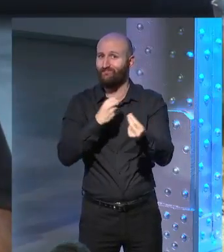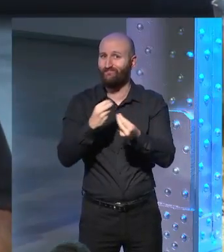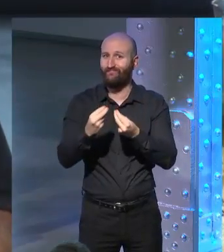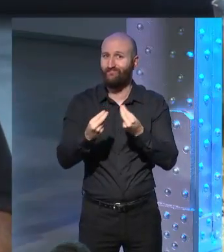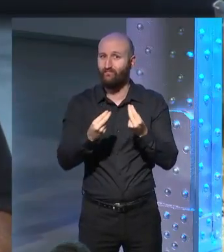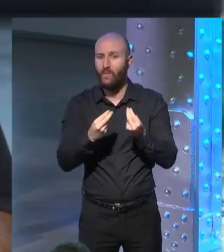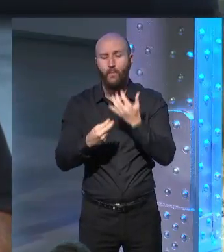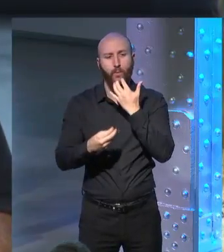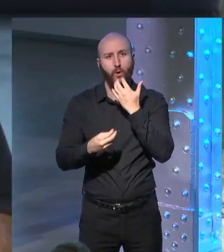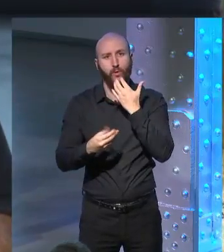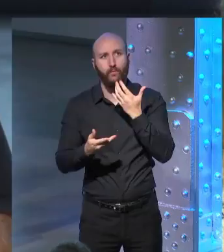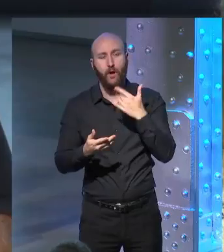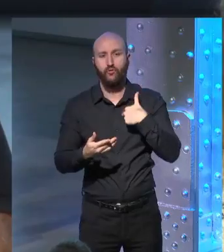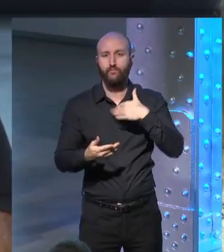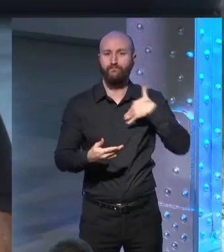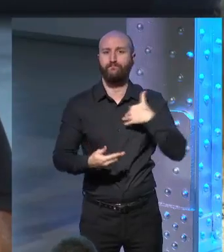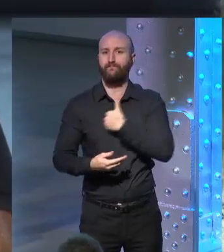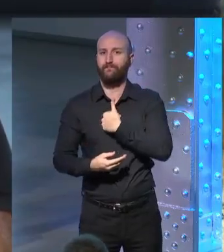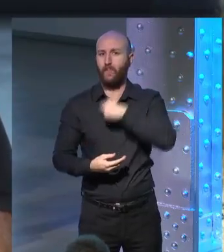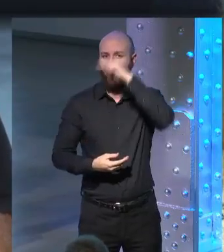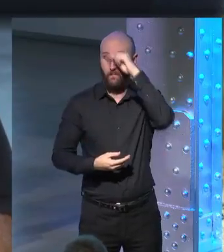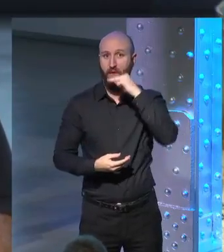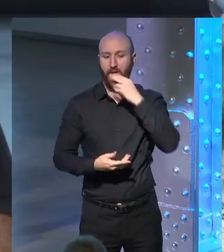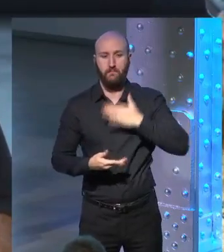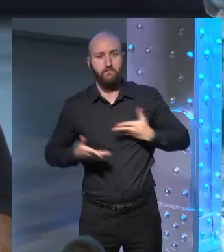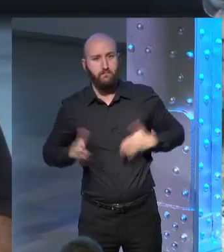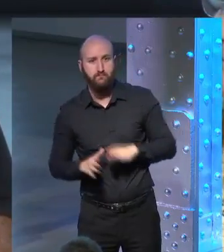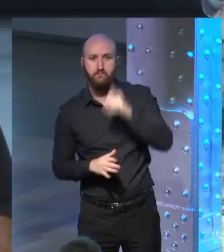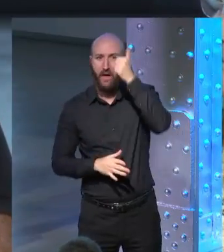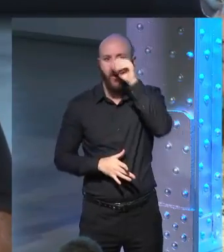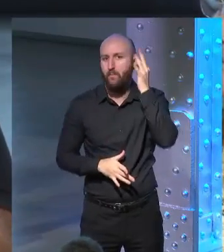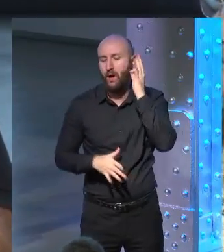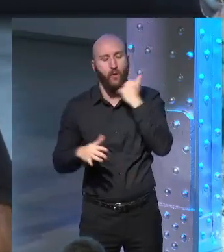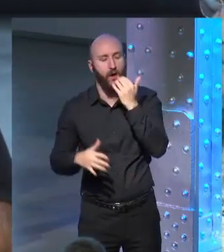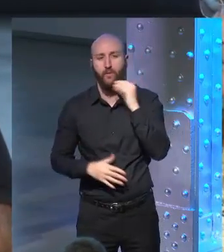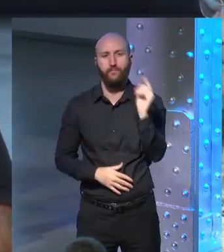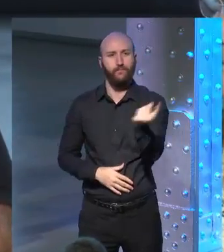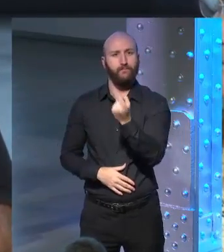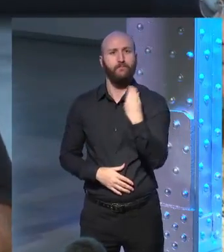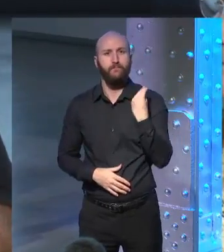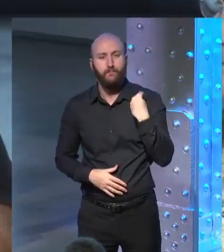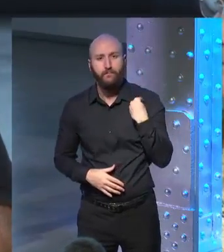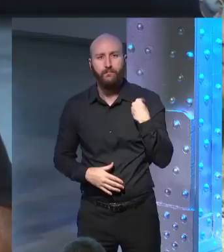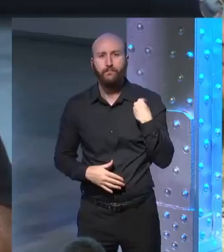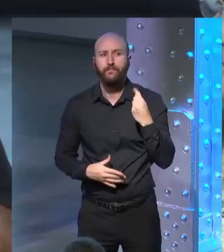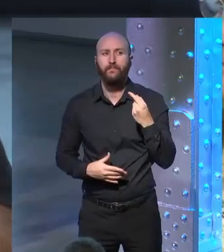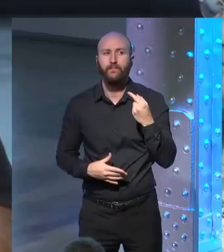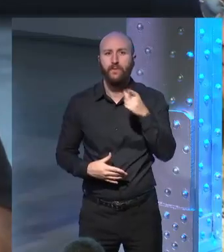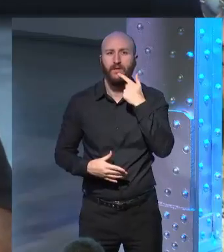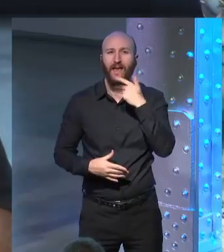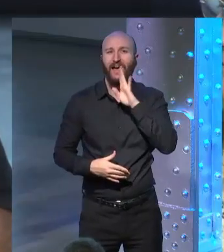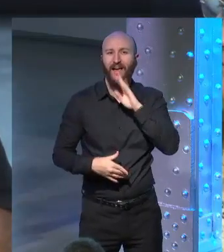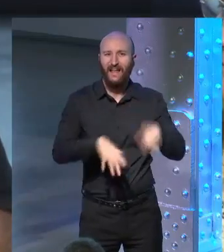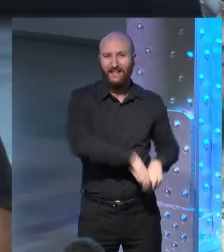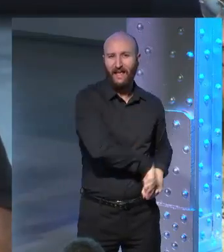si yo como padre viene mi hijo o mi hija y me dice que me han robado esa espada de diamantes